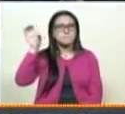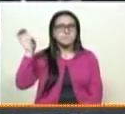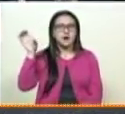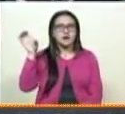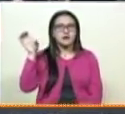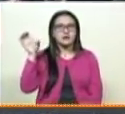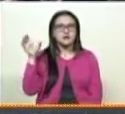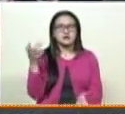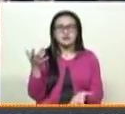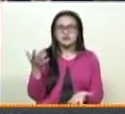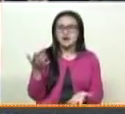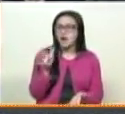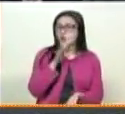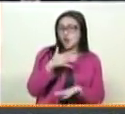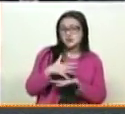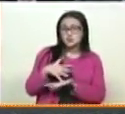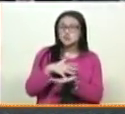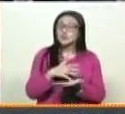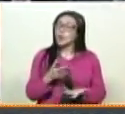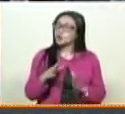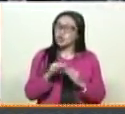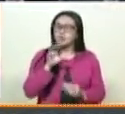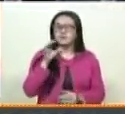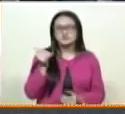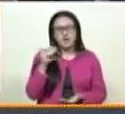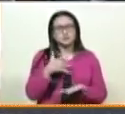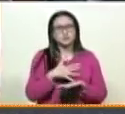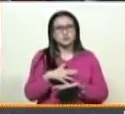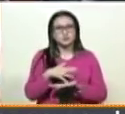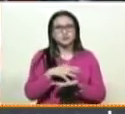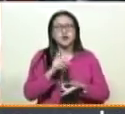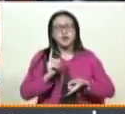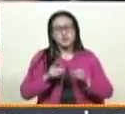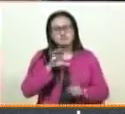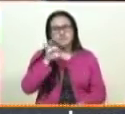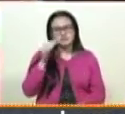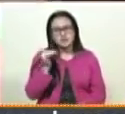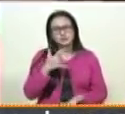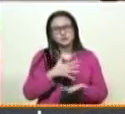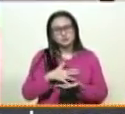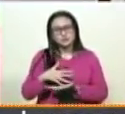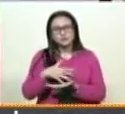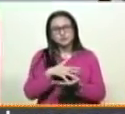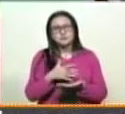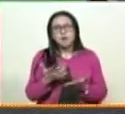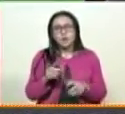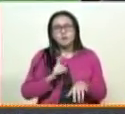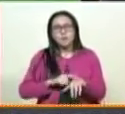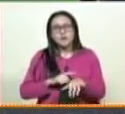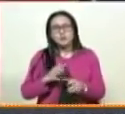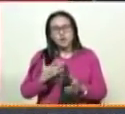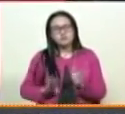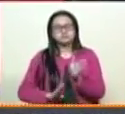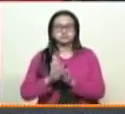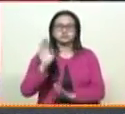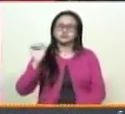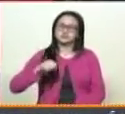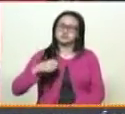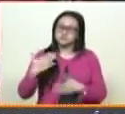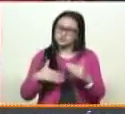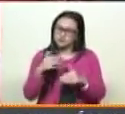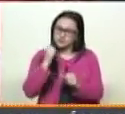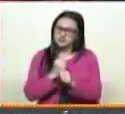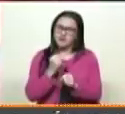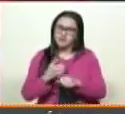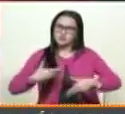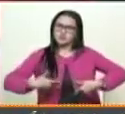inmune a las crisis. Incluso explicó que a veces se pasan por dificultades, pero que estas son temporales y se pueden superar con trabajo,